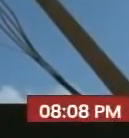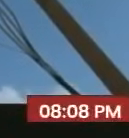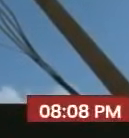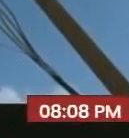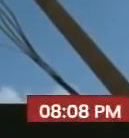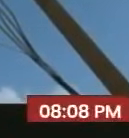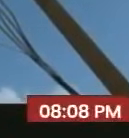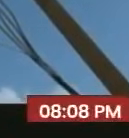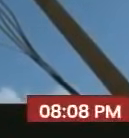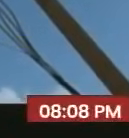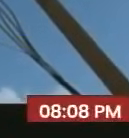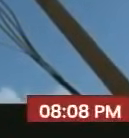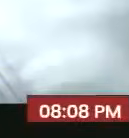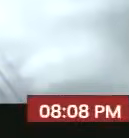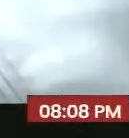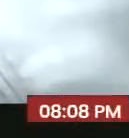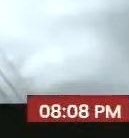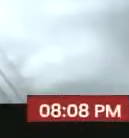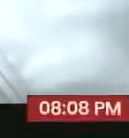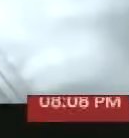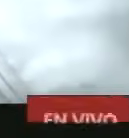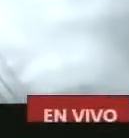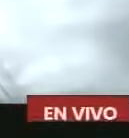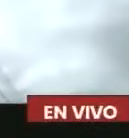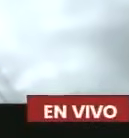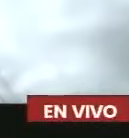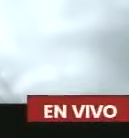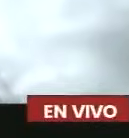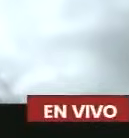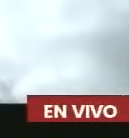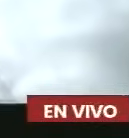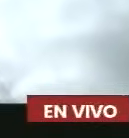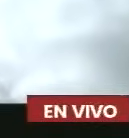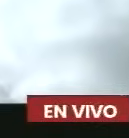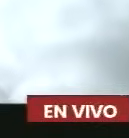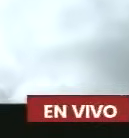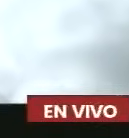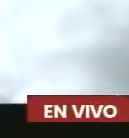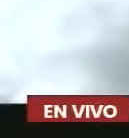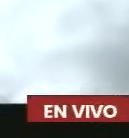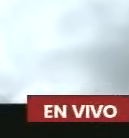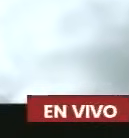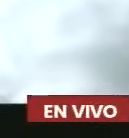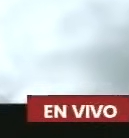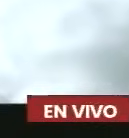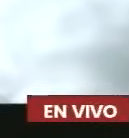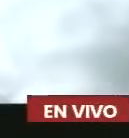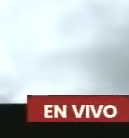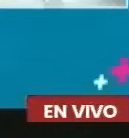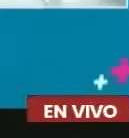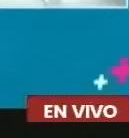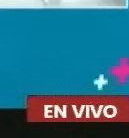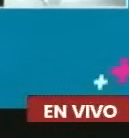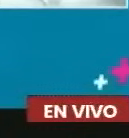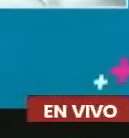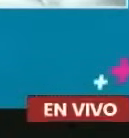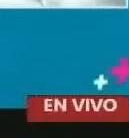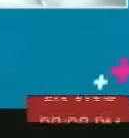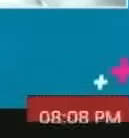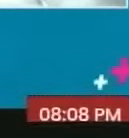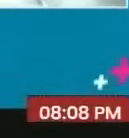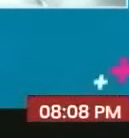Así que el 1x10 del buen gobierno, pero sin lugar a dudas, el 1x10 del buen gobierno aún tiene que hacer